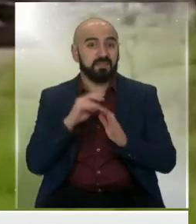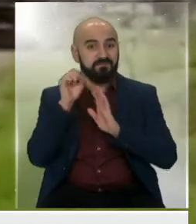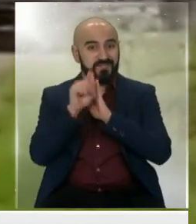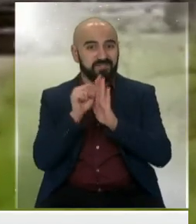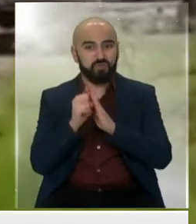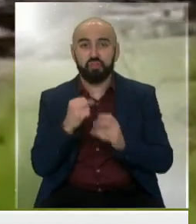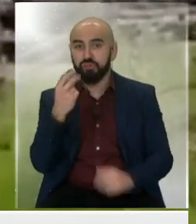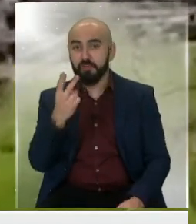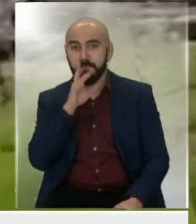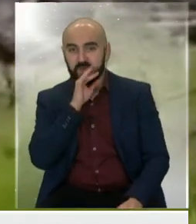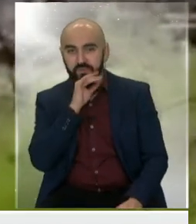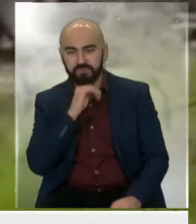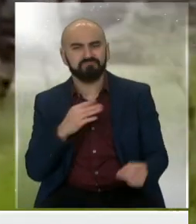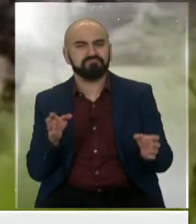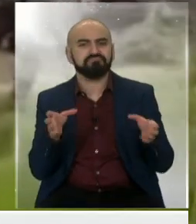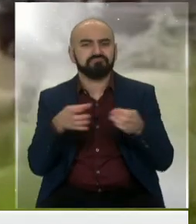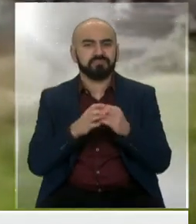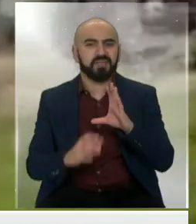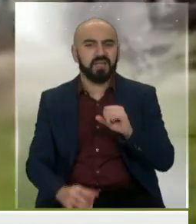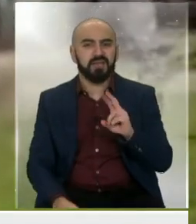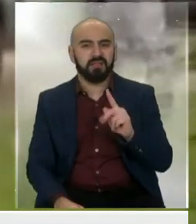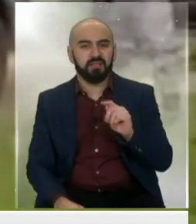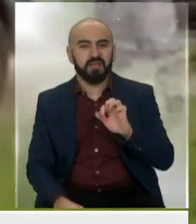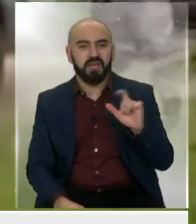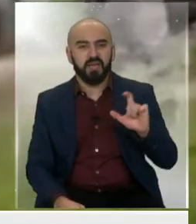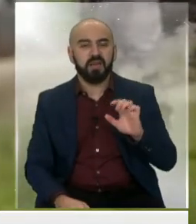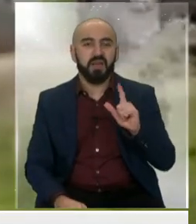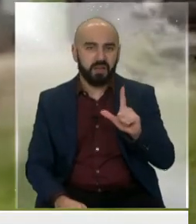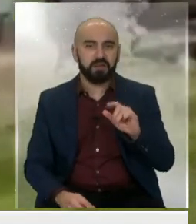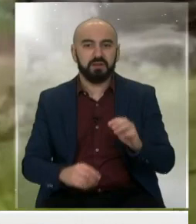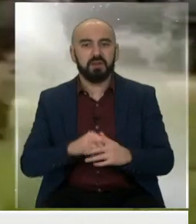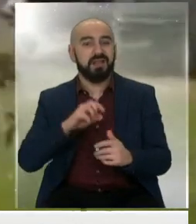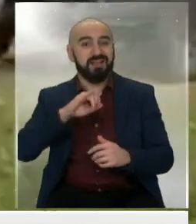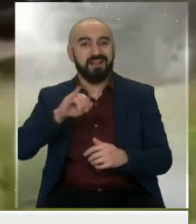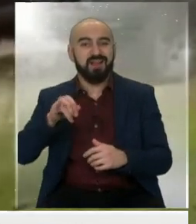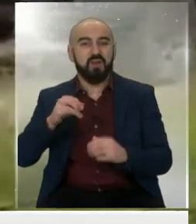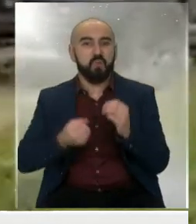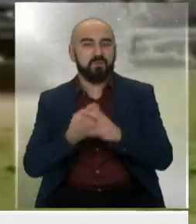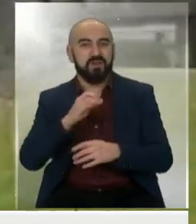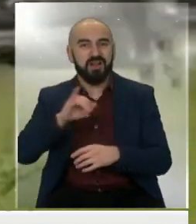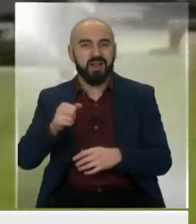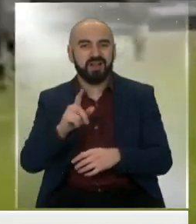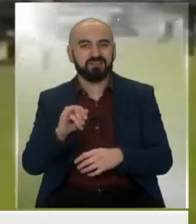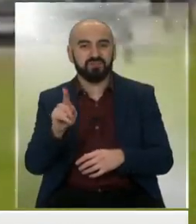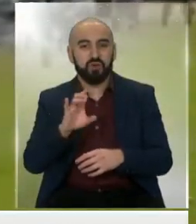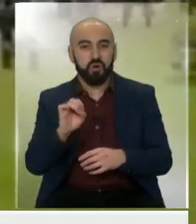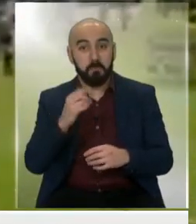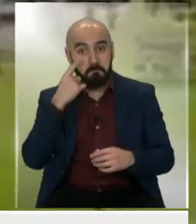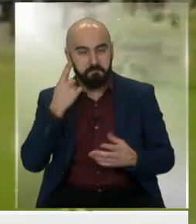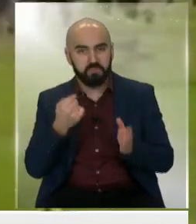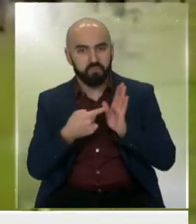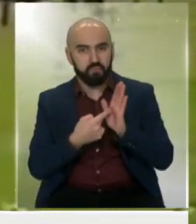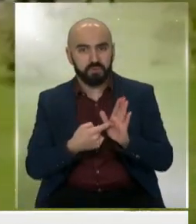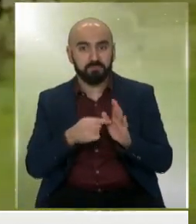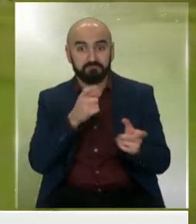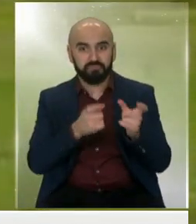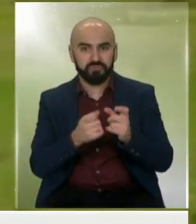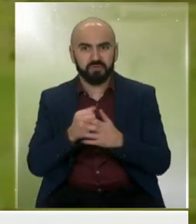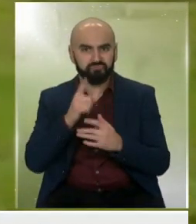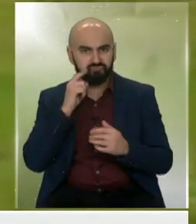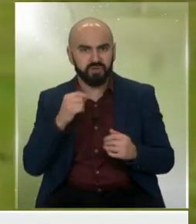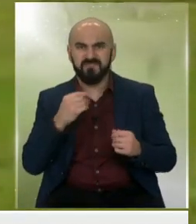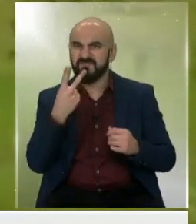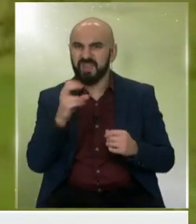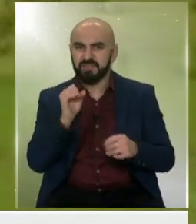2 minutos, el cartel Jalisco Nueva Generación mostró el despliegue de al menos 80 presuntos sicarios con armas de guerra en 20